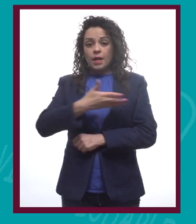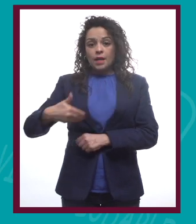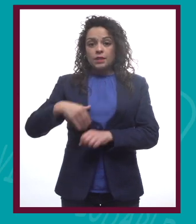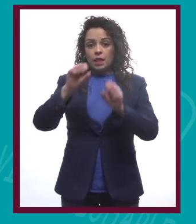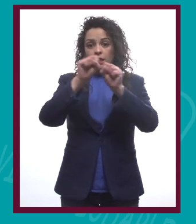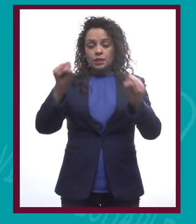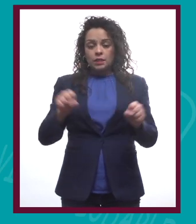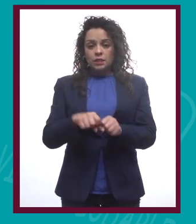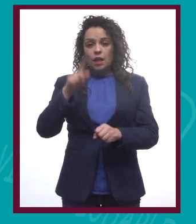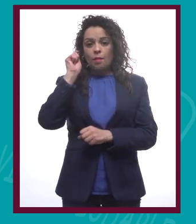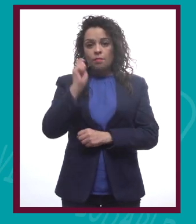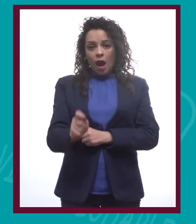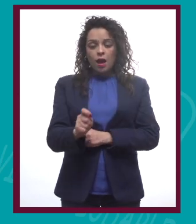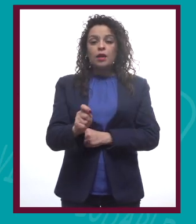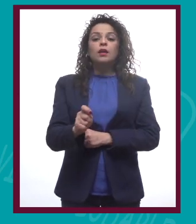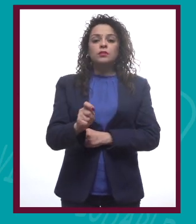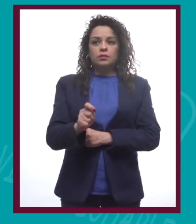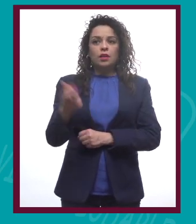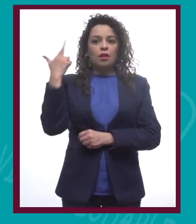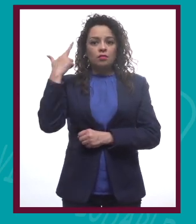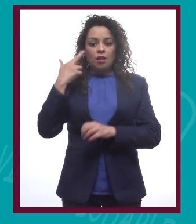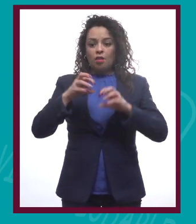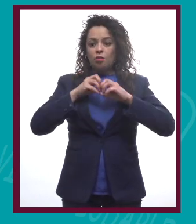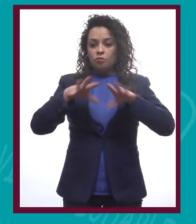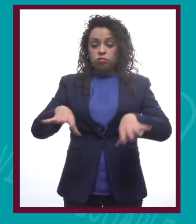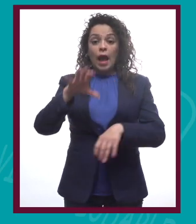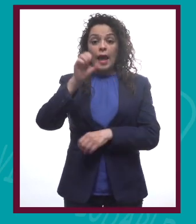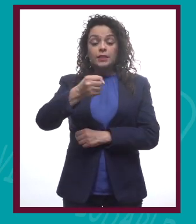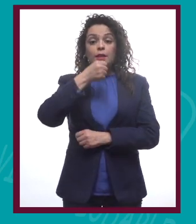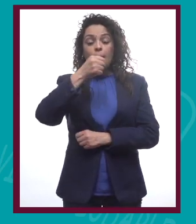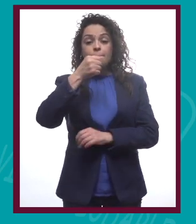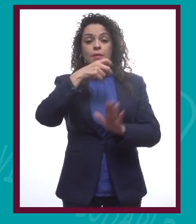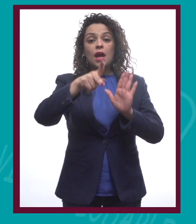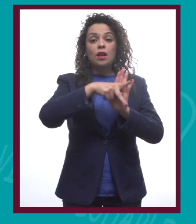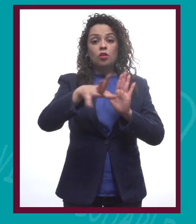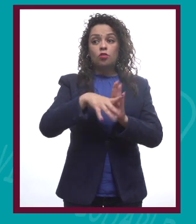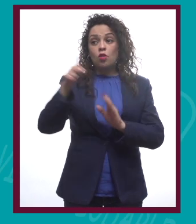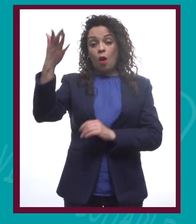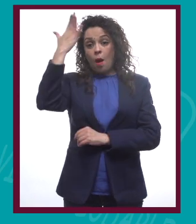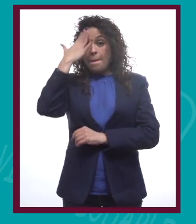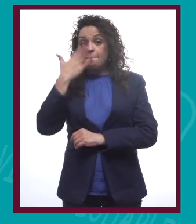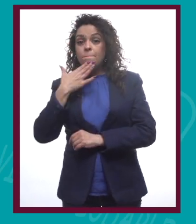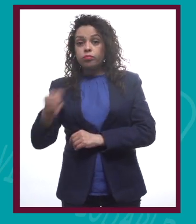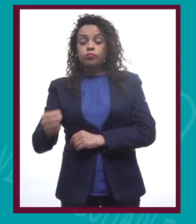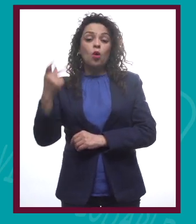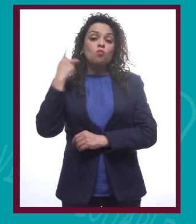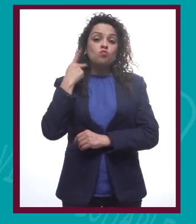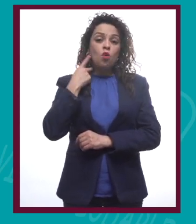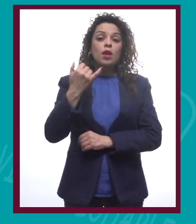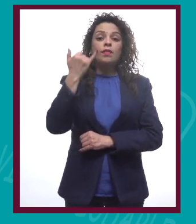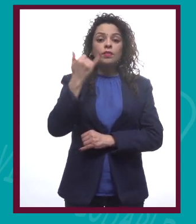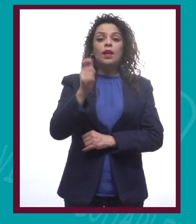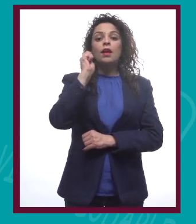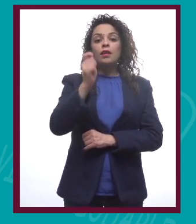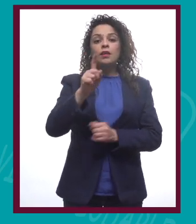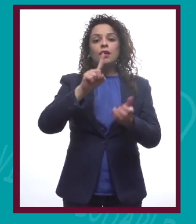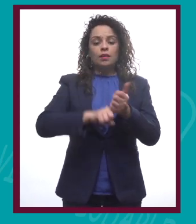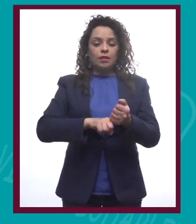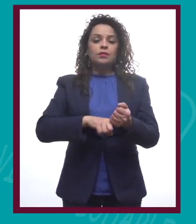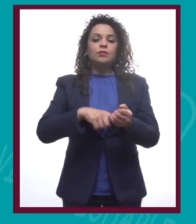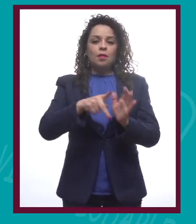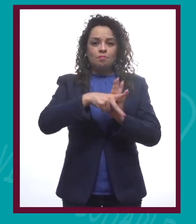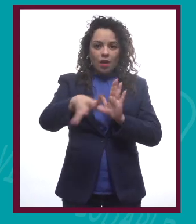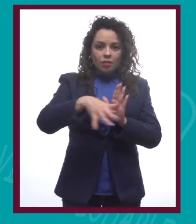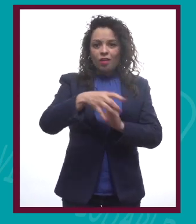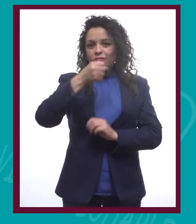ser presidente del Sistema Público de Radiodifusión del Estado mexicano, es periodista, especialista en política y medios de